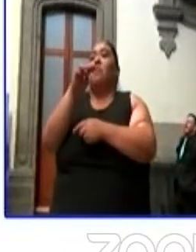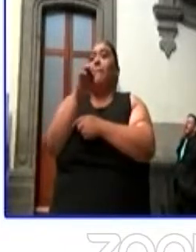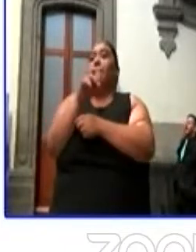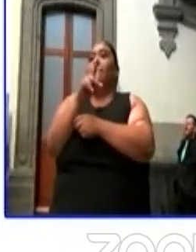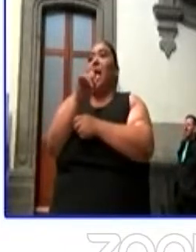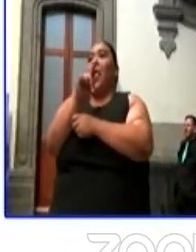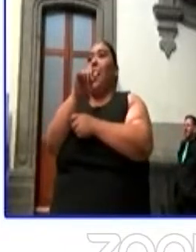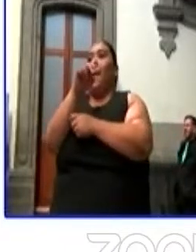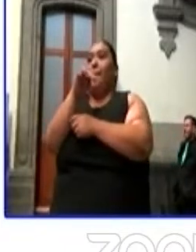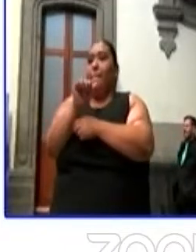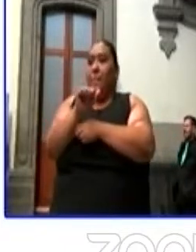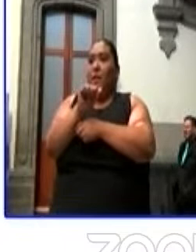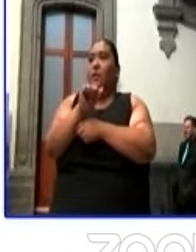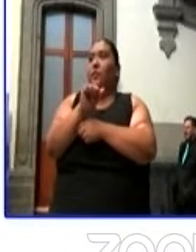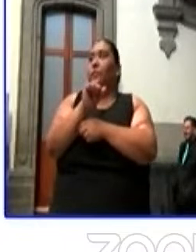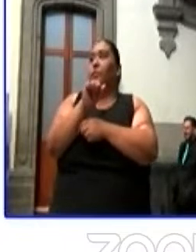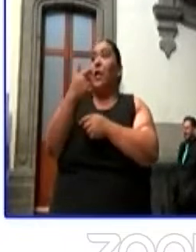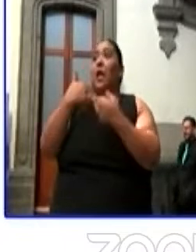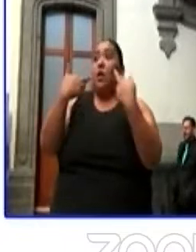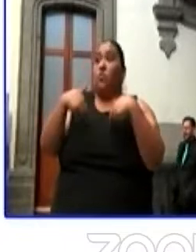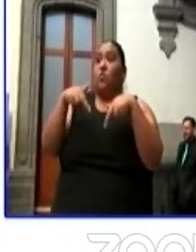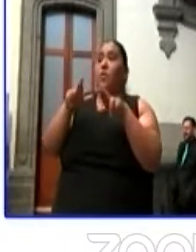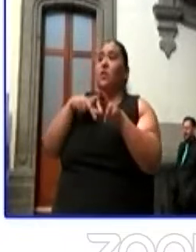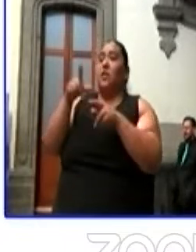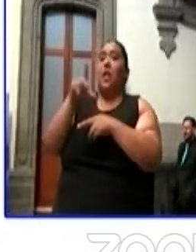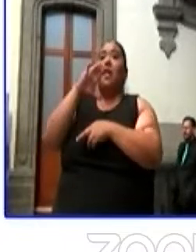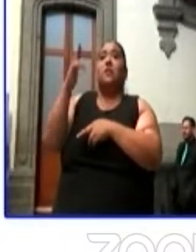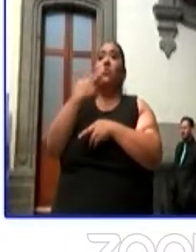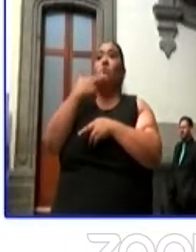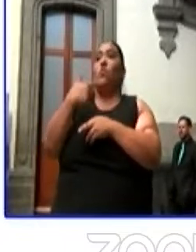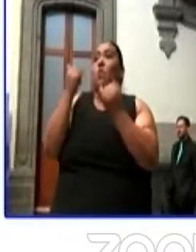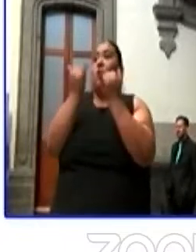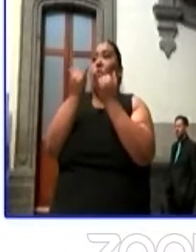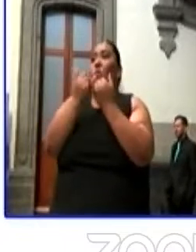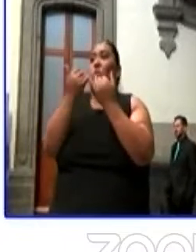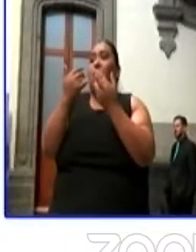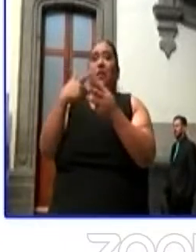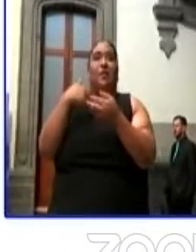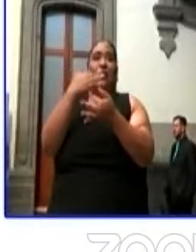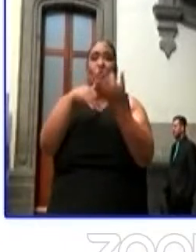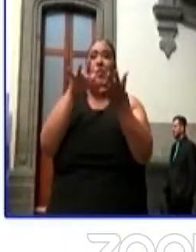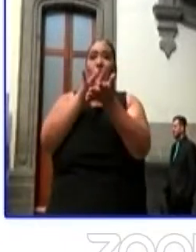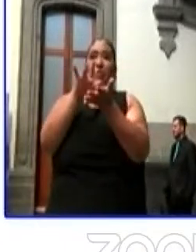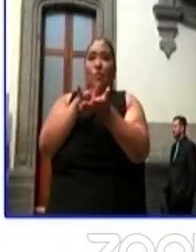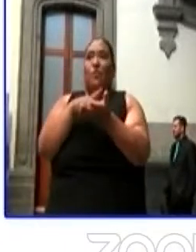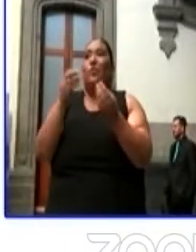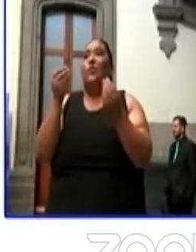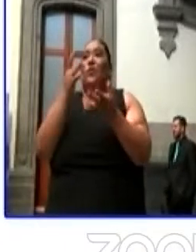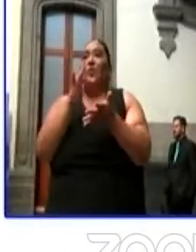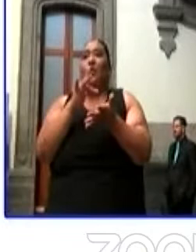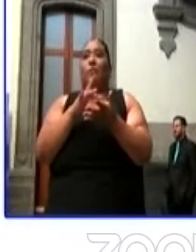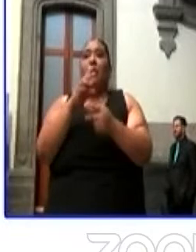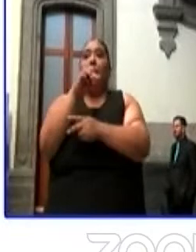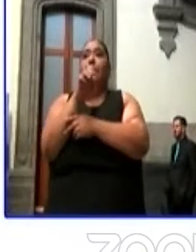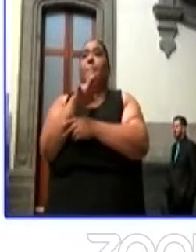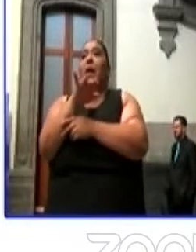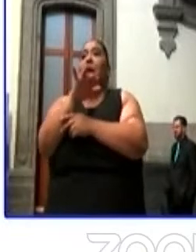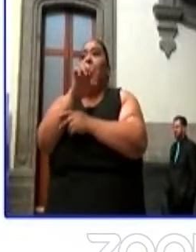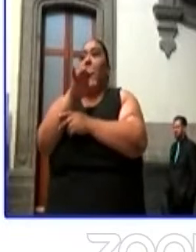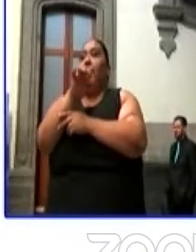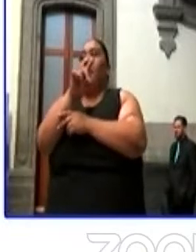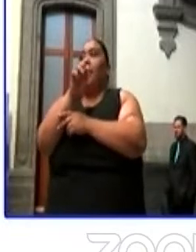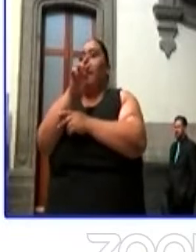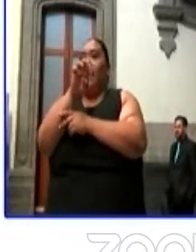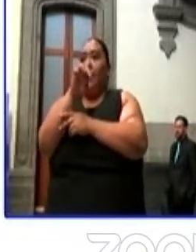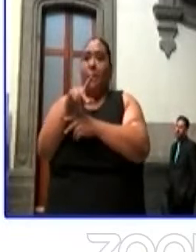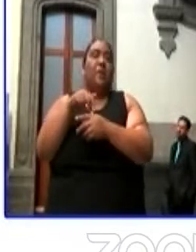Treviño, que aquí hay una representante de la Red de Chihuahua, que también nos estuvo apoyando. María del Carmen Mazarraza, que no podíamos hacer este trabajo sin